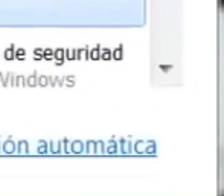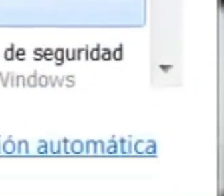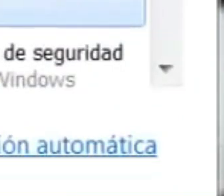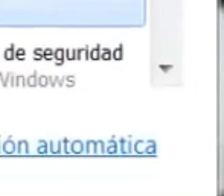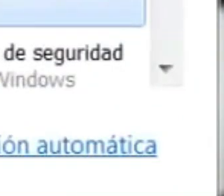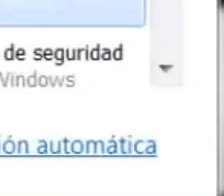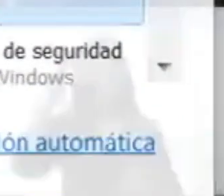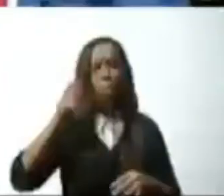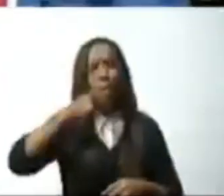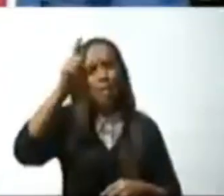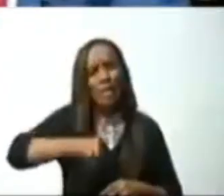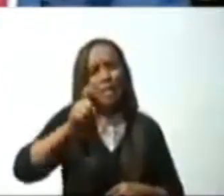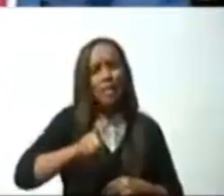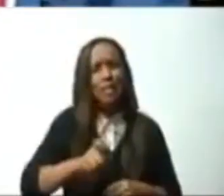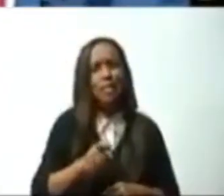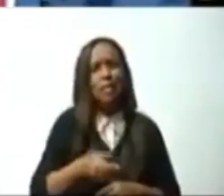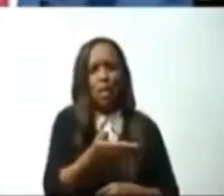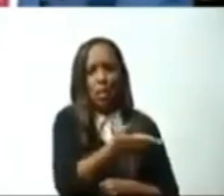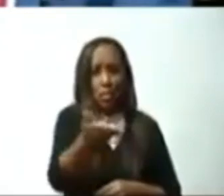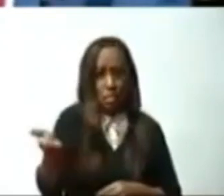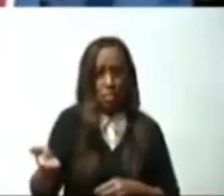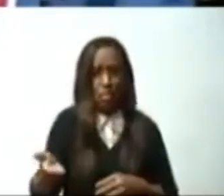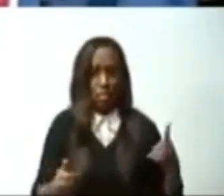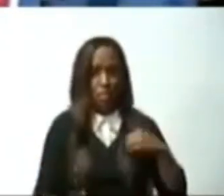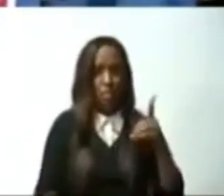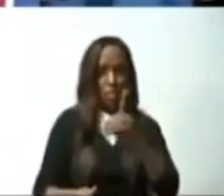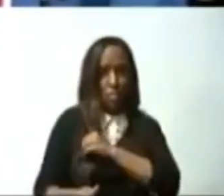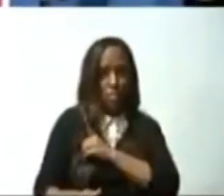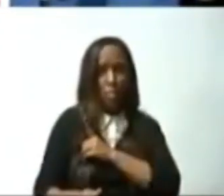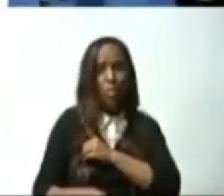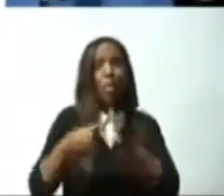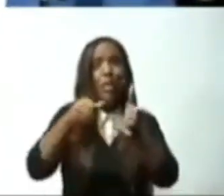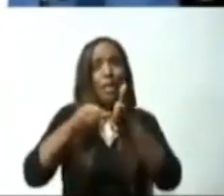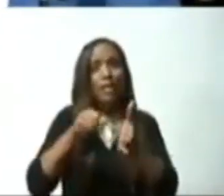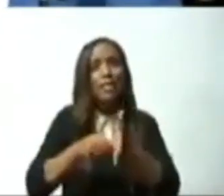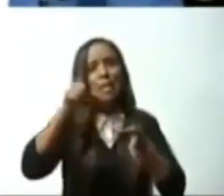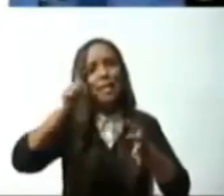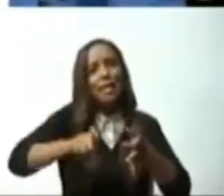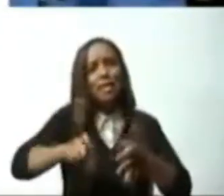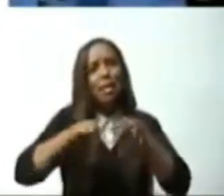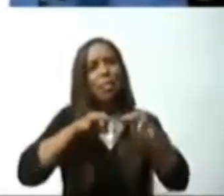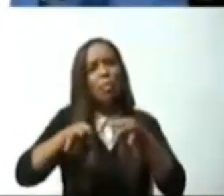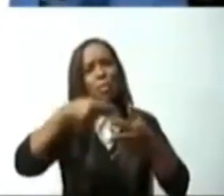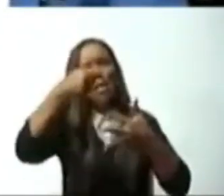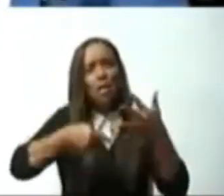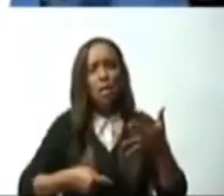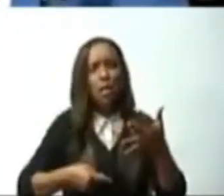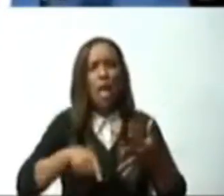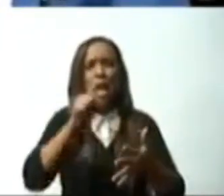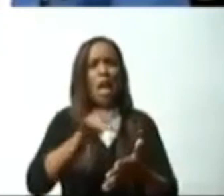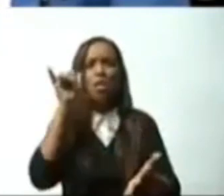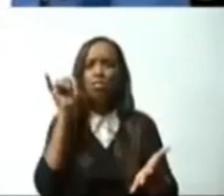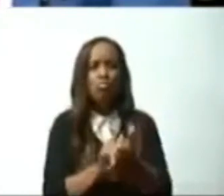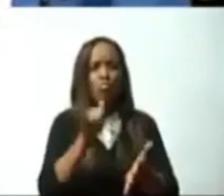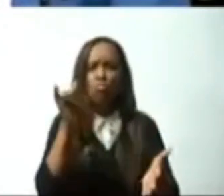una interpelación por esta Cámara de Diputados de la República Dominicana. Ese acto irreprochable de